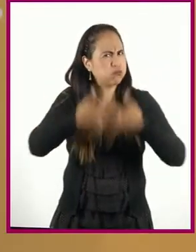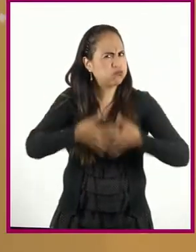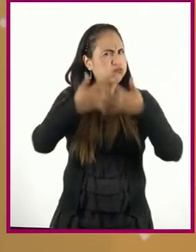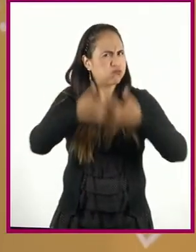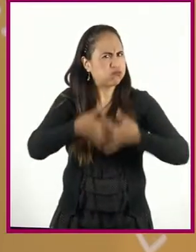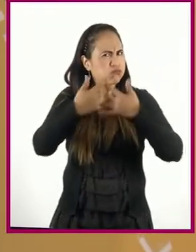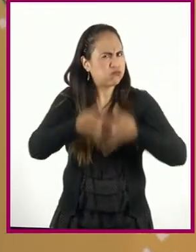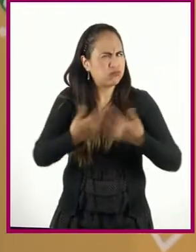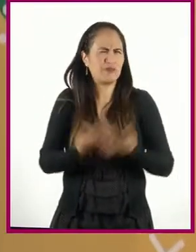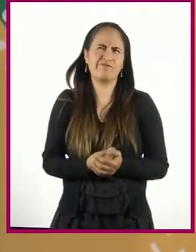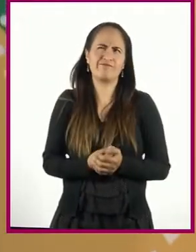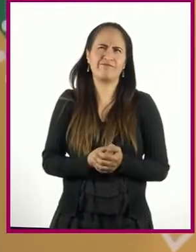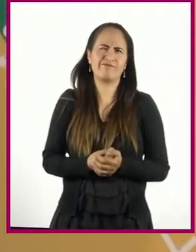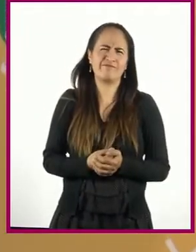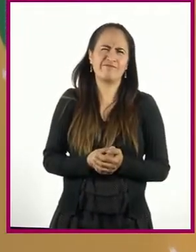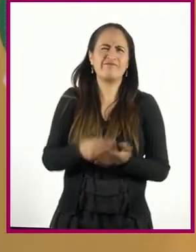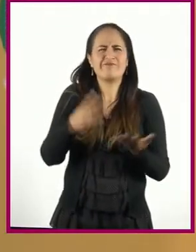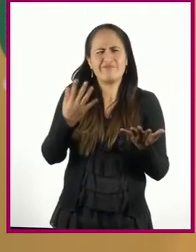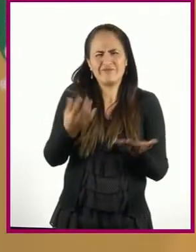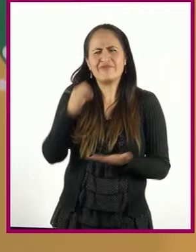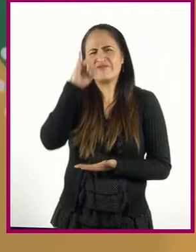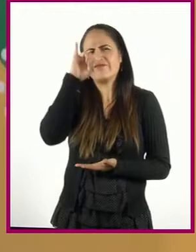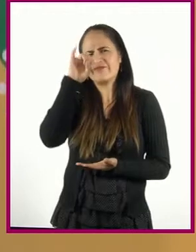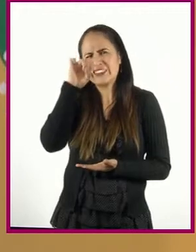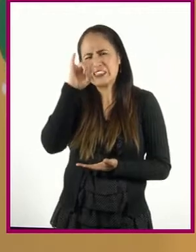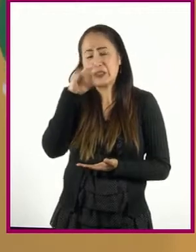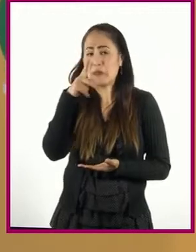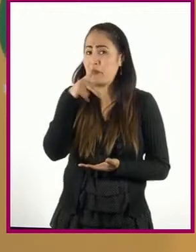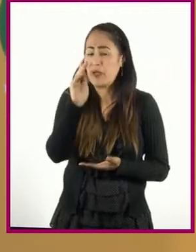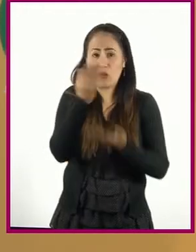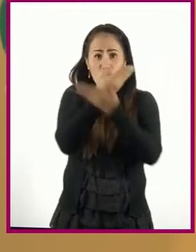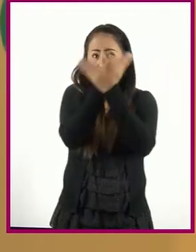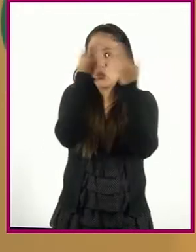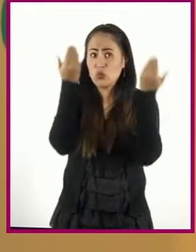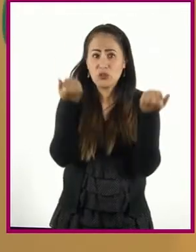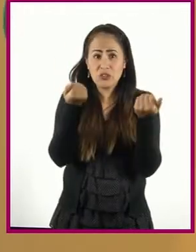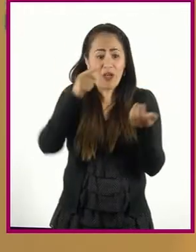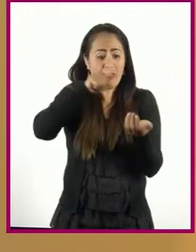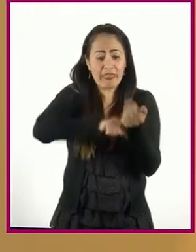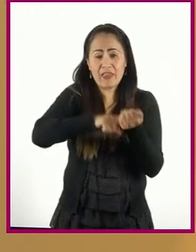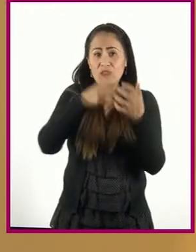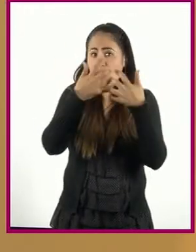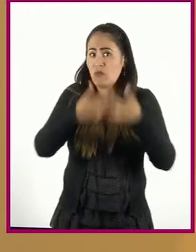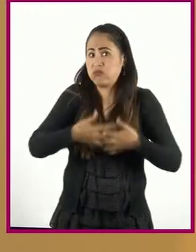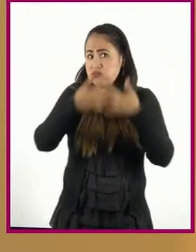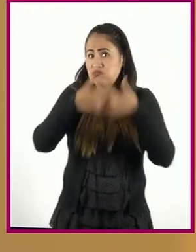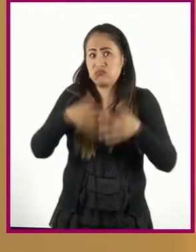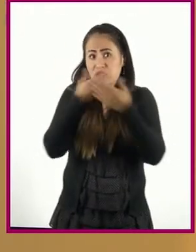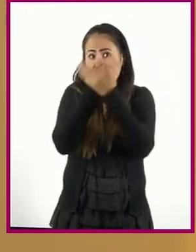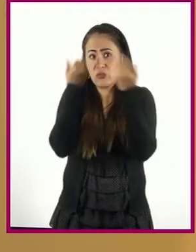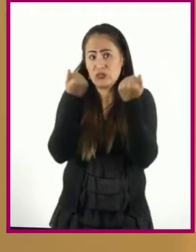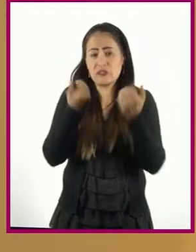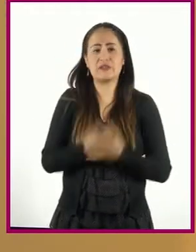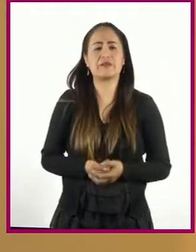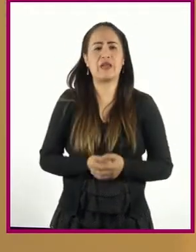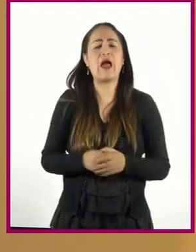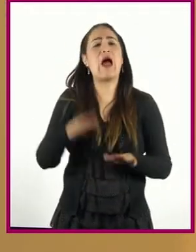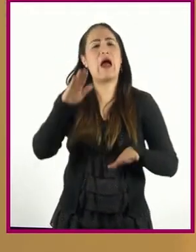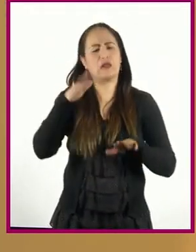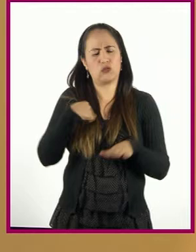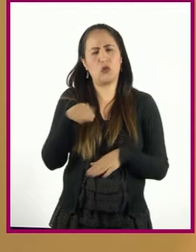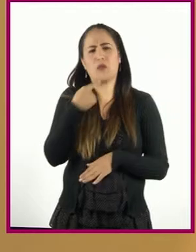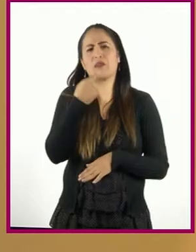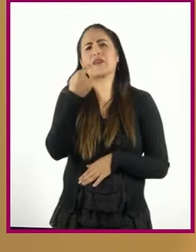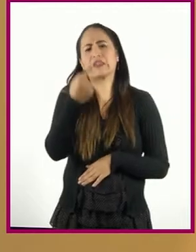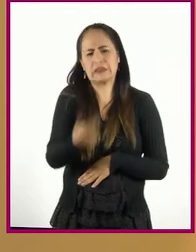Sí, pero la verdad es que desconozco su funcionamiento. Lo único que podría decir es que en algún momento